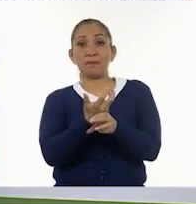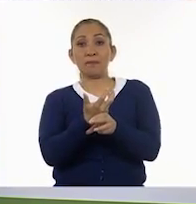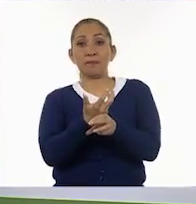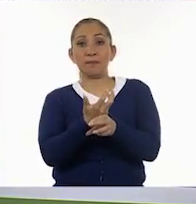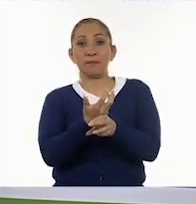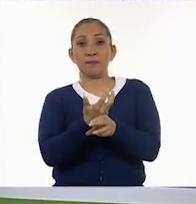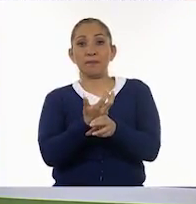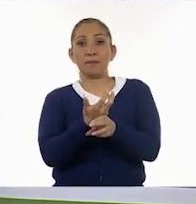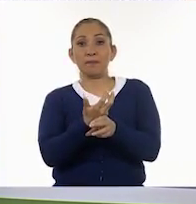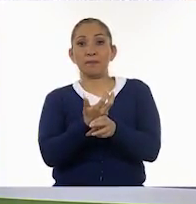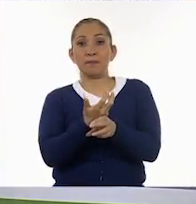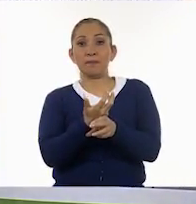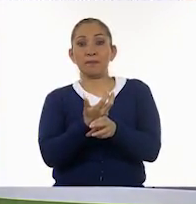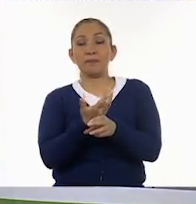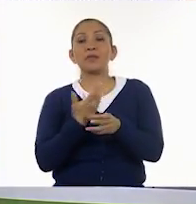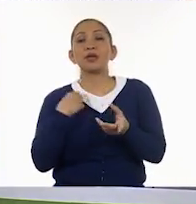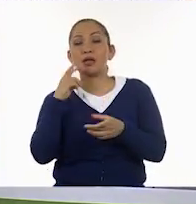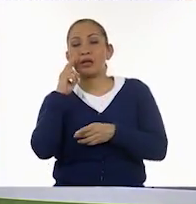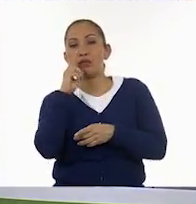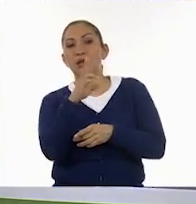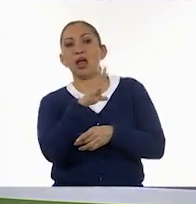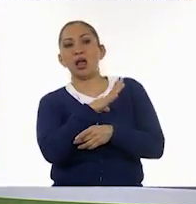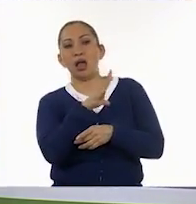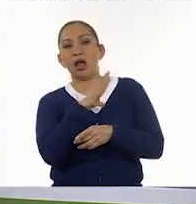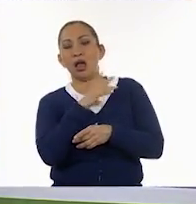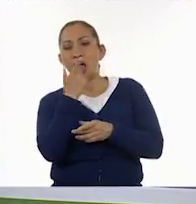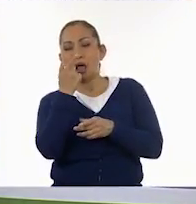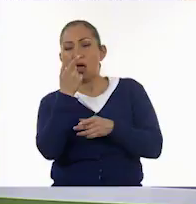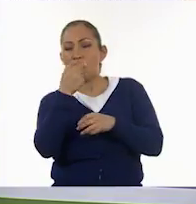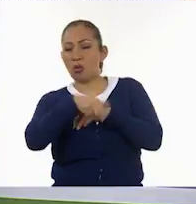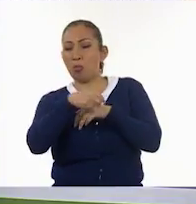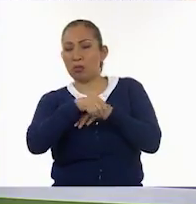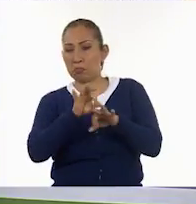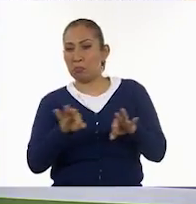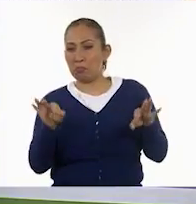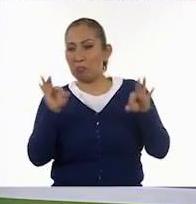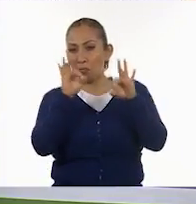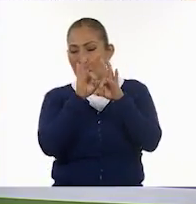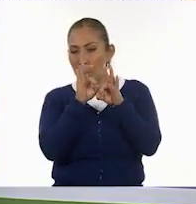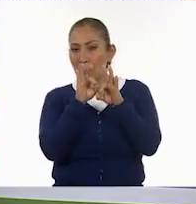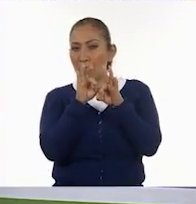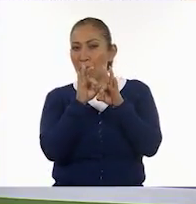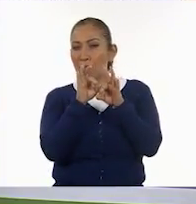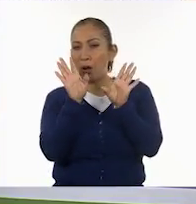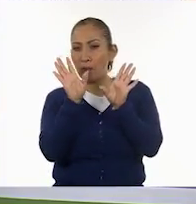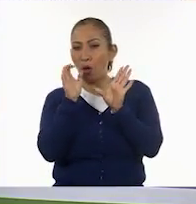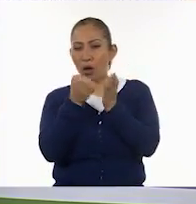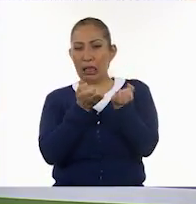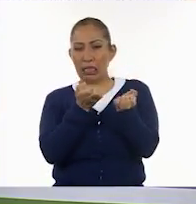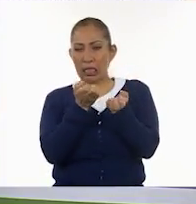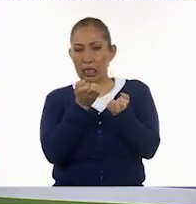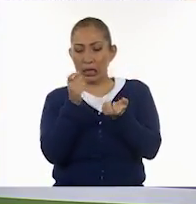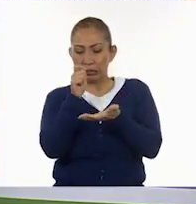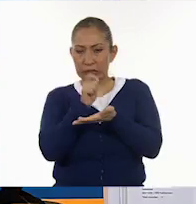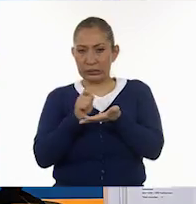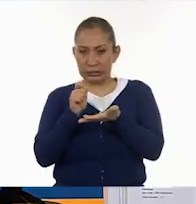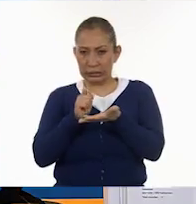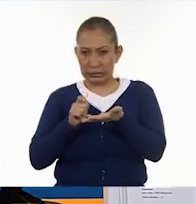Y vamos a ver, pues que ahí tenemos unos datos importantes y vamos a hacer un ejercicio